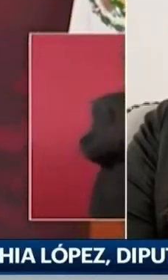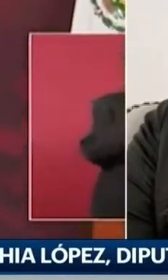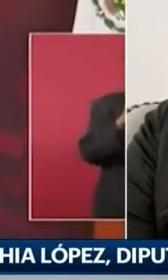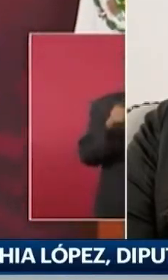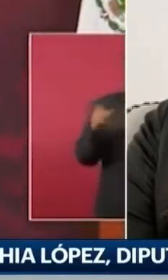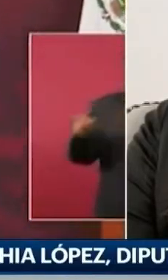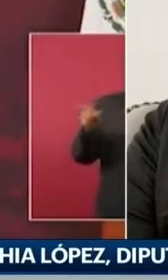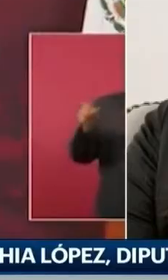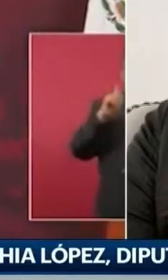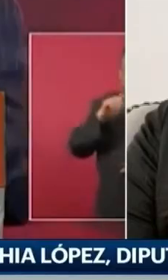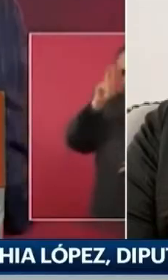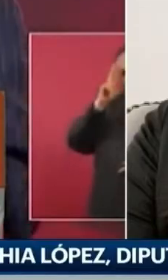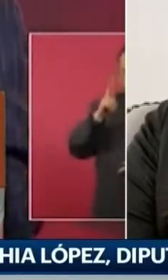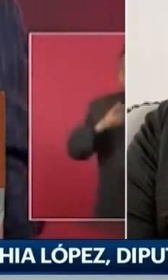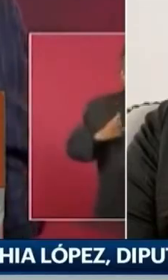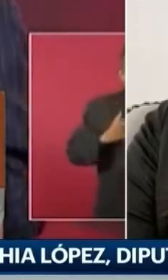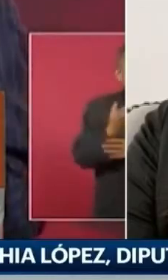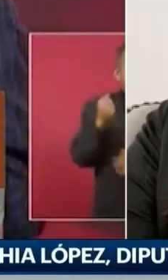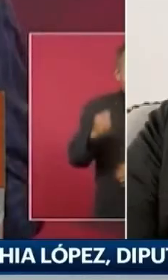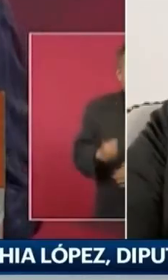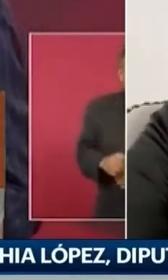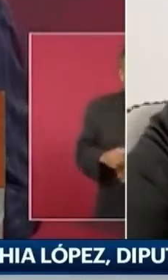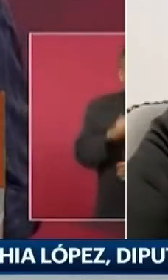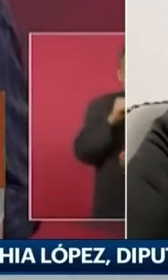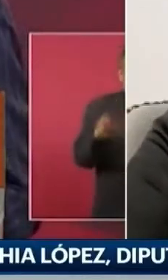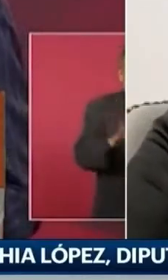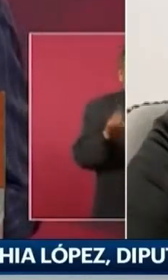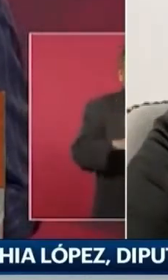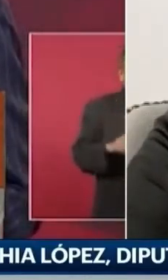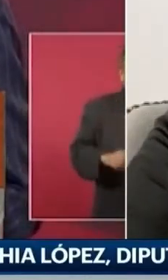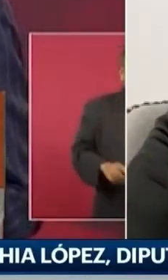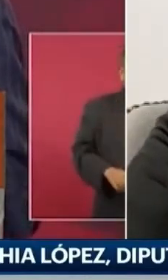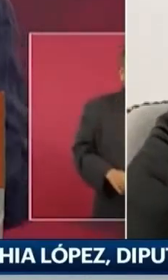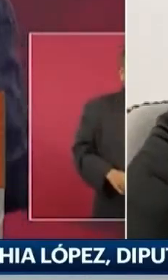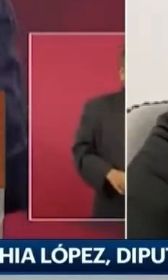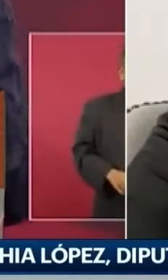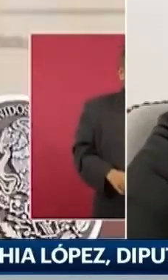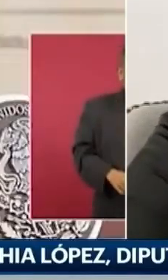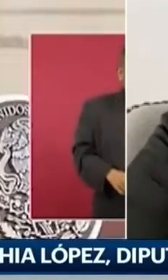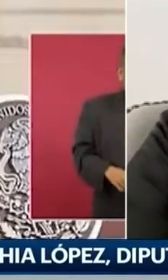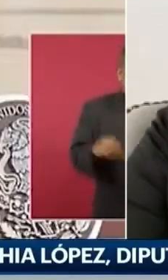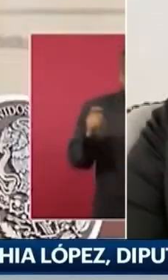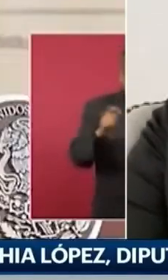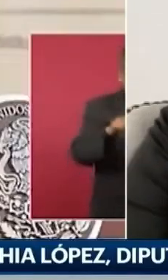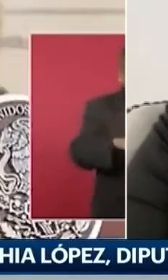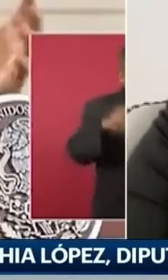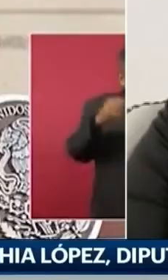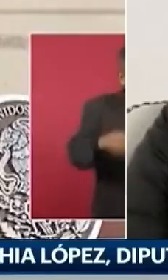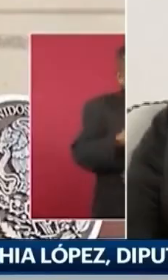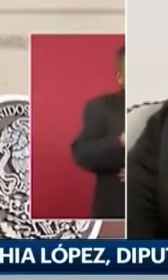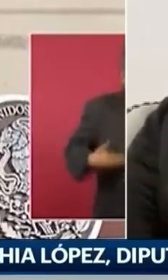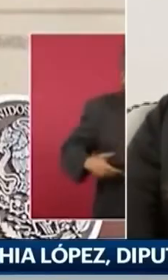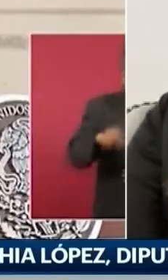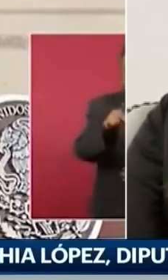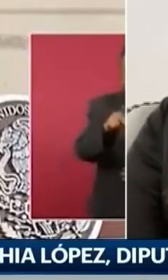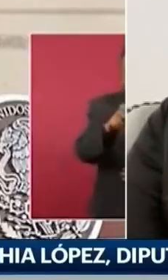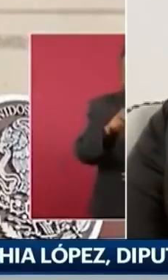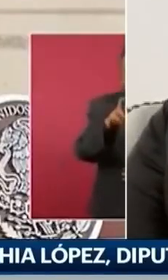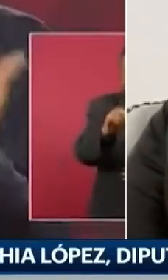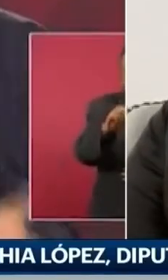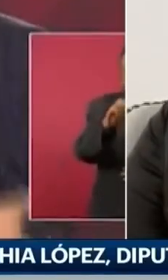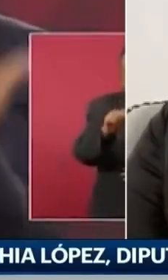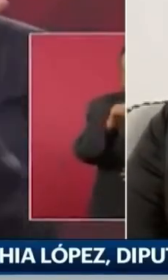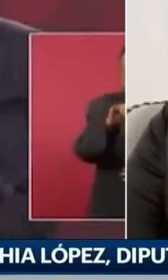teniendo México, esa ingobernabilidad que está manejando Andrés Manuel López Obrador. ¿Considera usted la misma postura? Mira, cuando